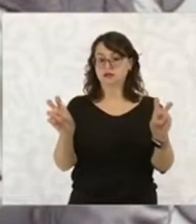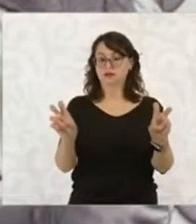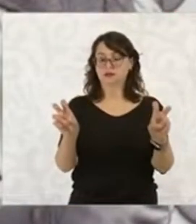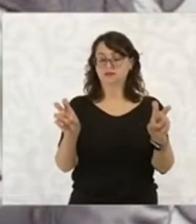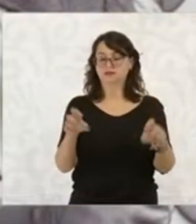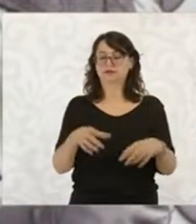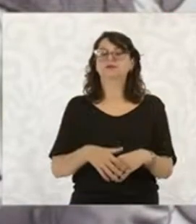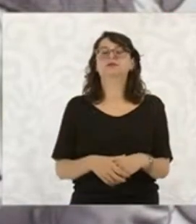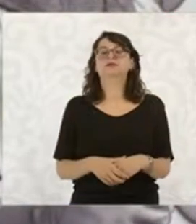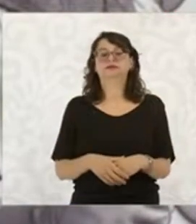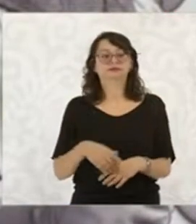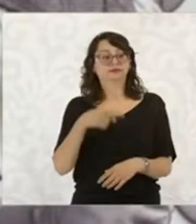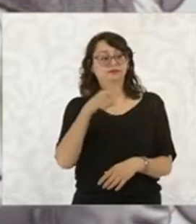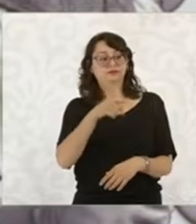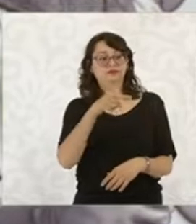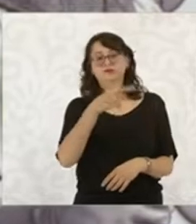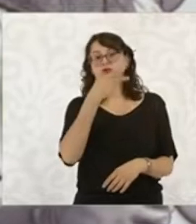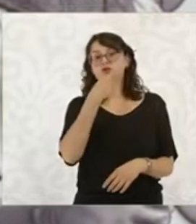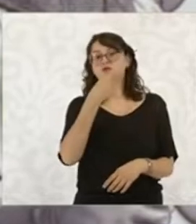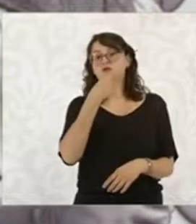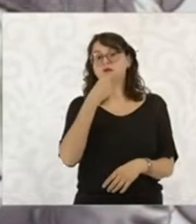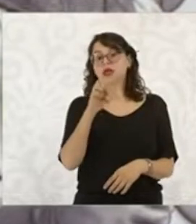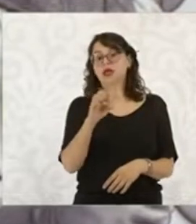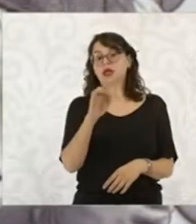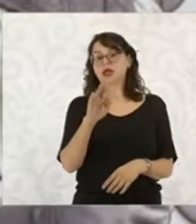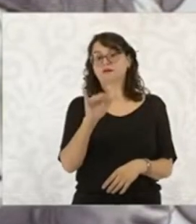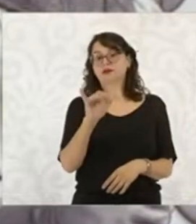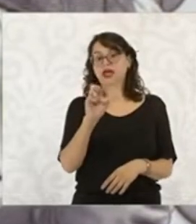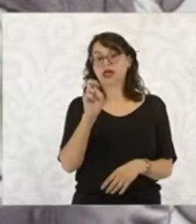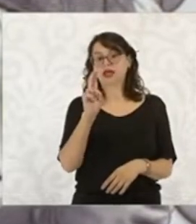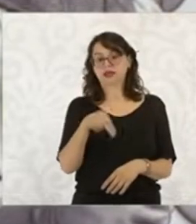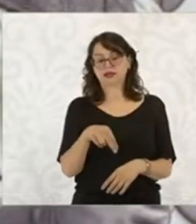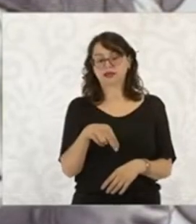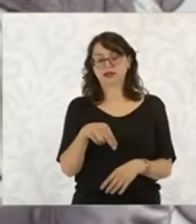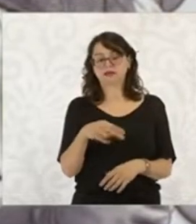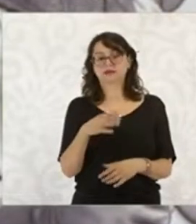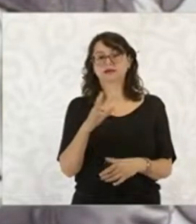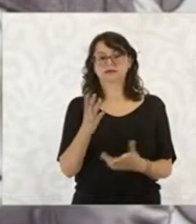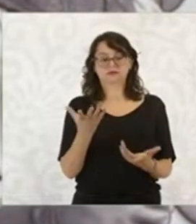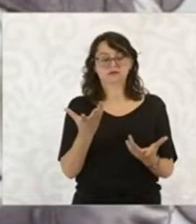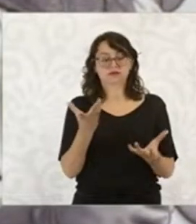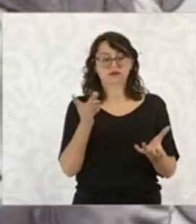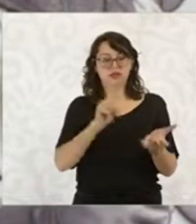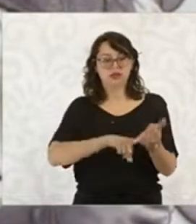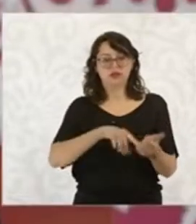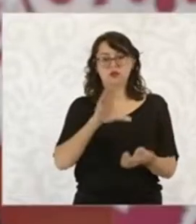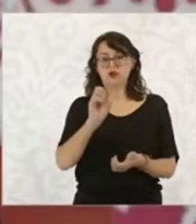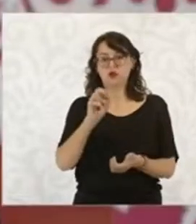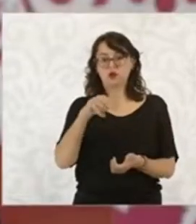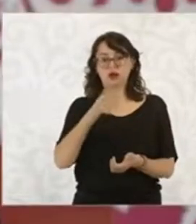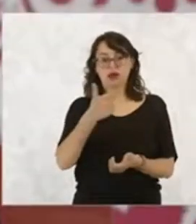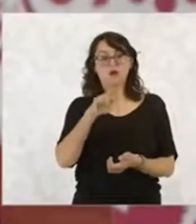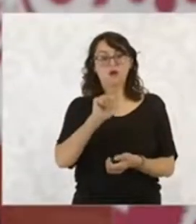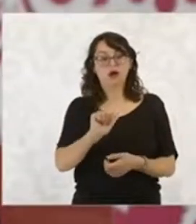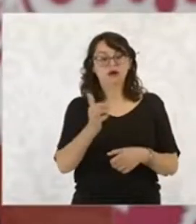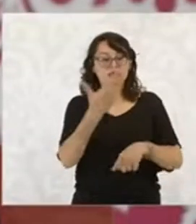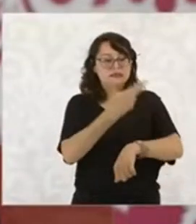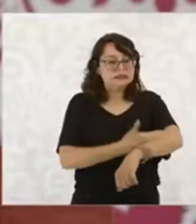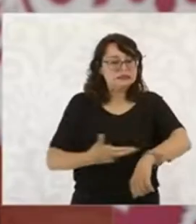un trabajo Efraín y todo su equipo en la Conagua de poner en orden las concesiones.